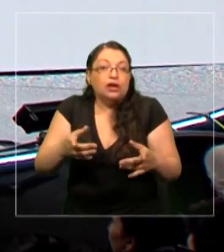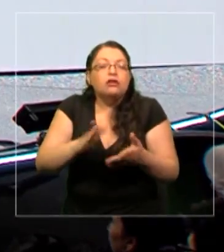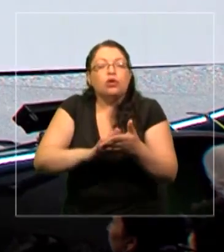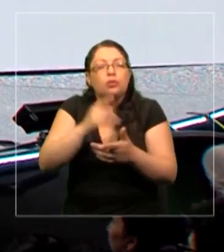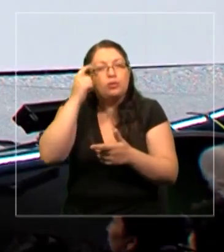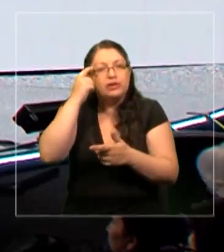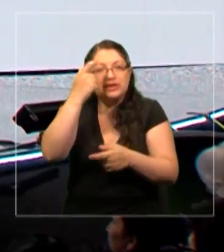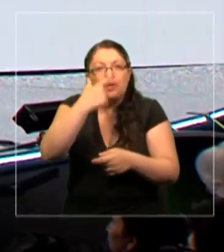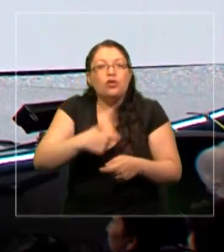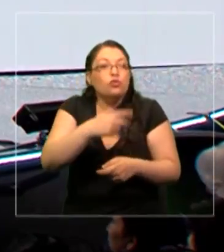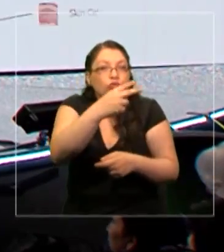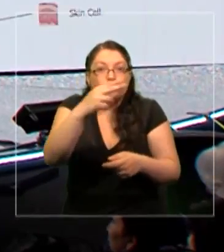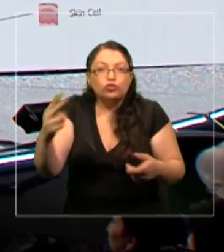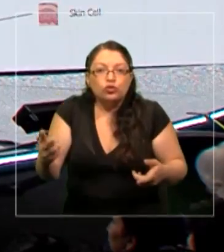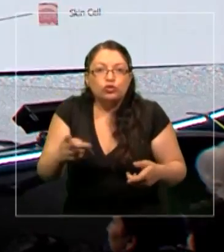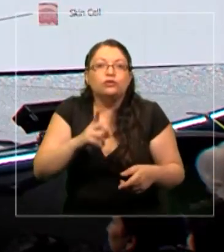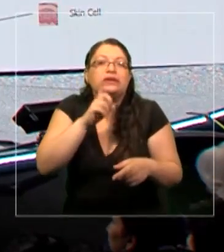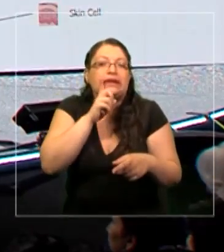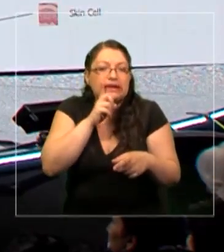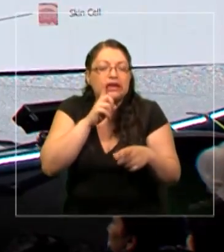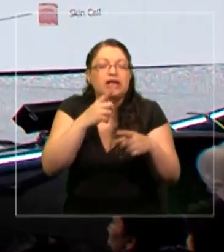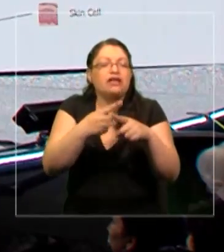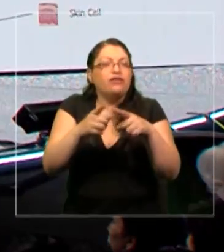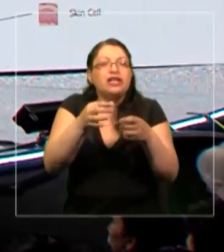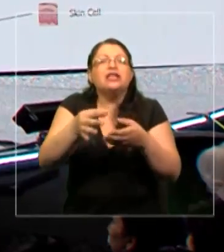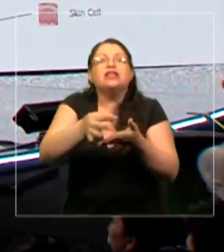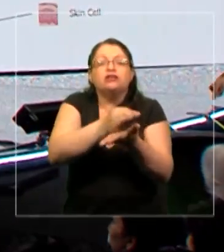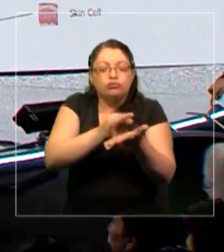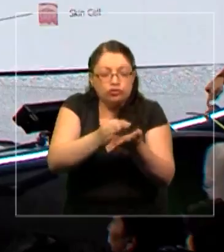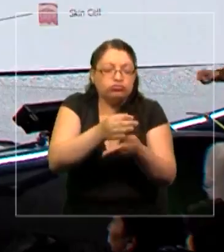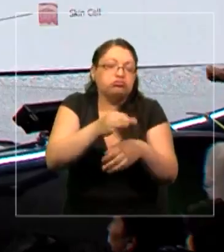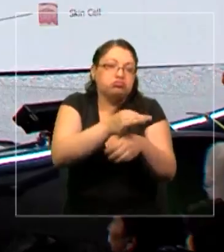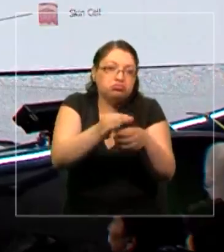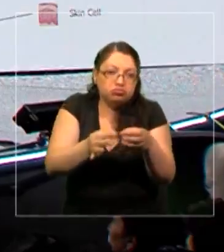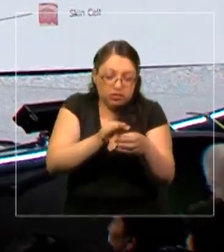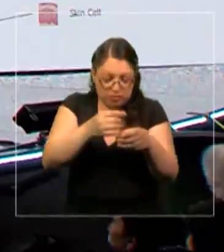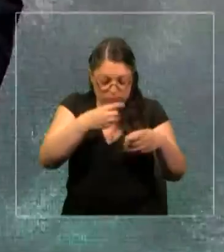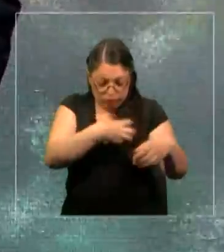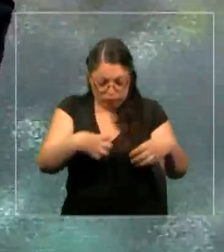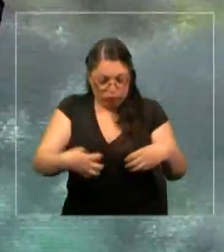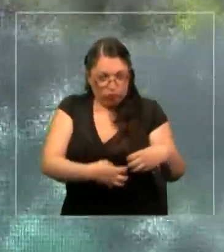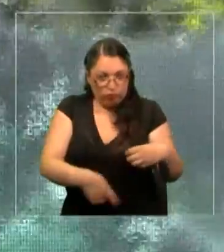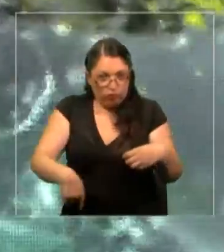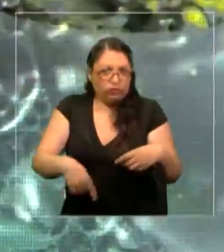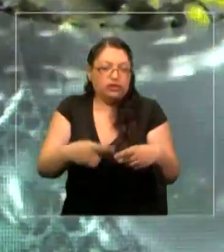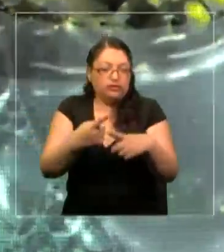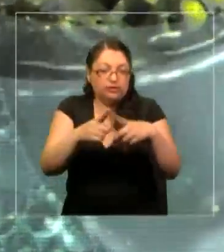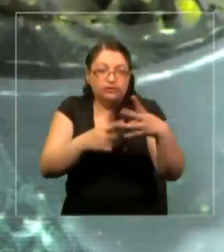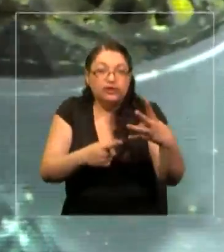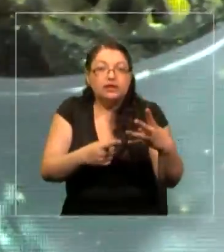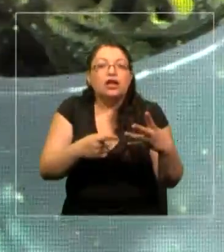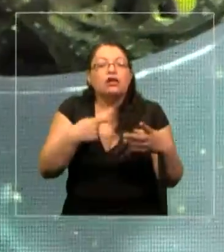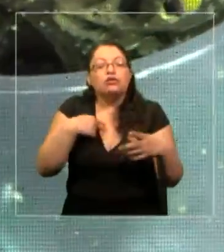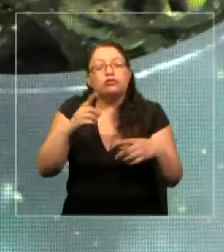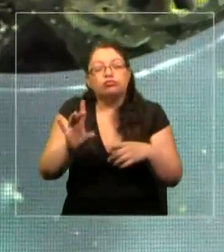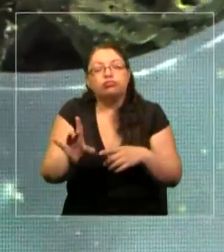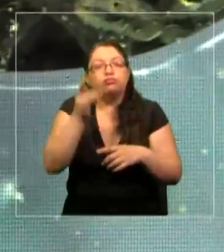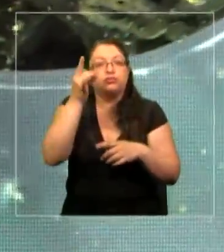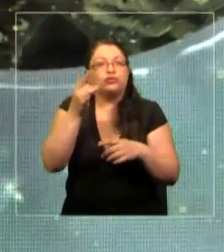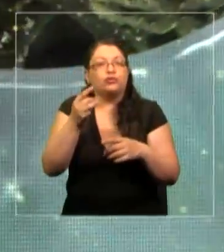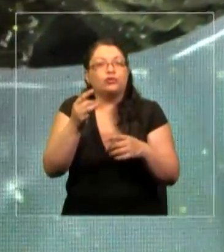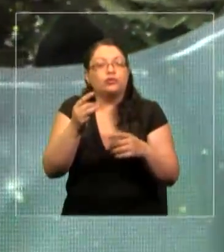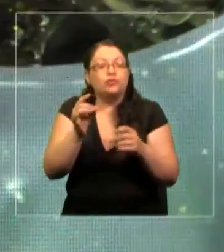cuerpo, está compuesto de distintos tejidos, órganos y distintos tipos de células. Y algo increíble que descubrimos es